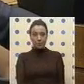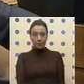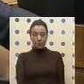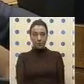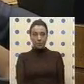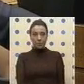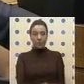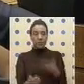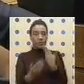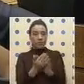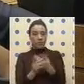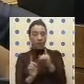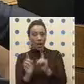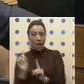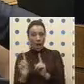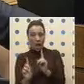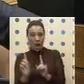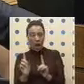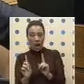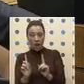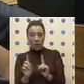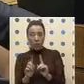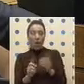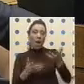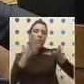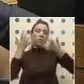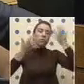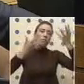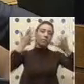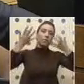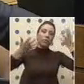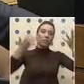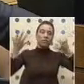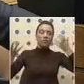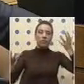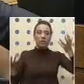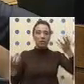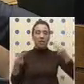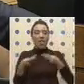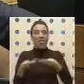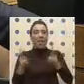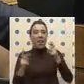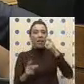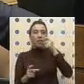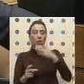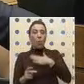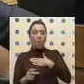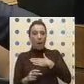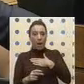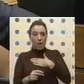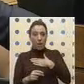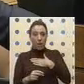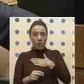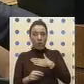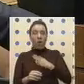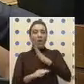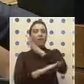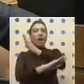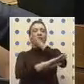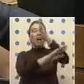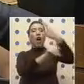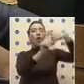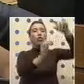Entonces, cuando algunos hacen gárgaras de derechos humanos, van a otros países